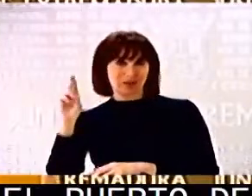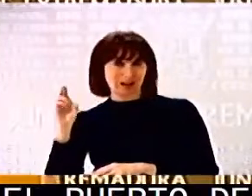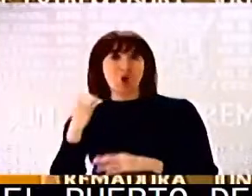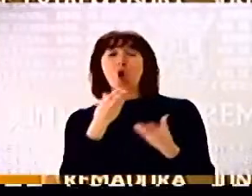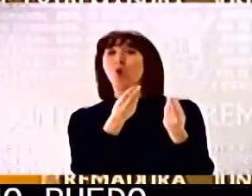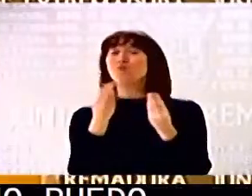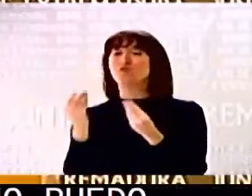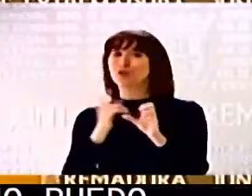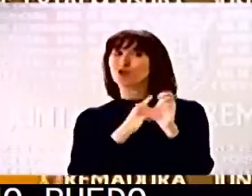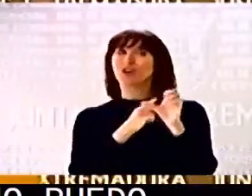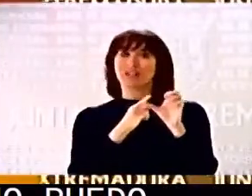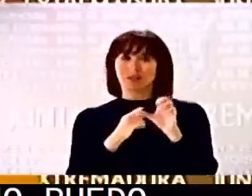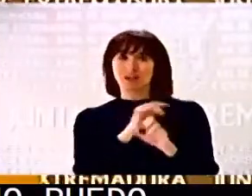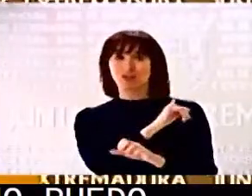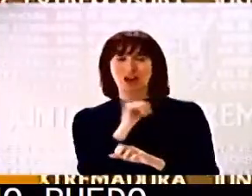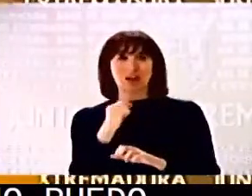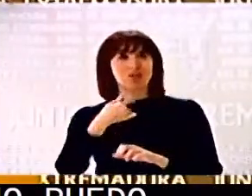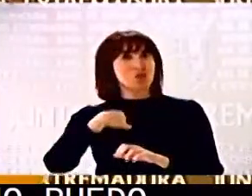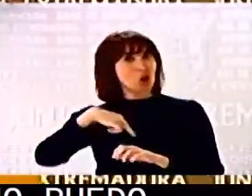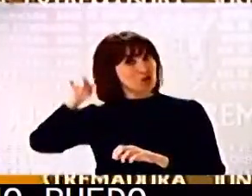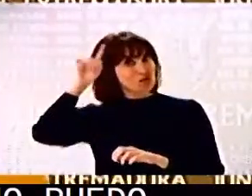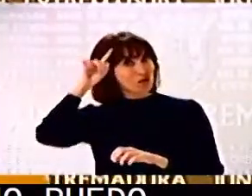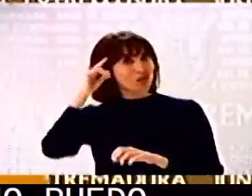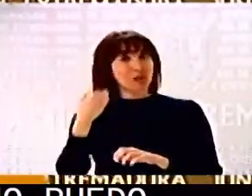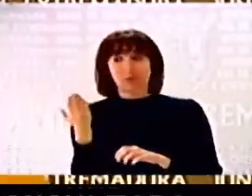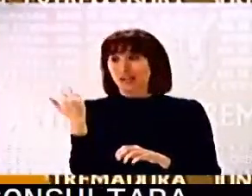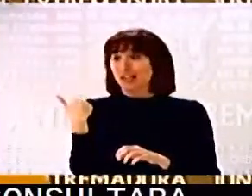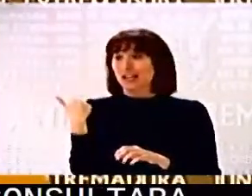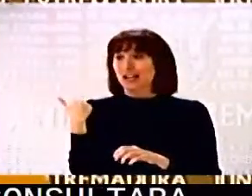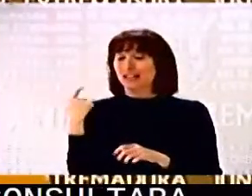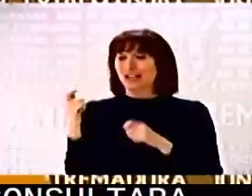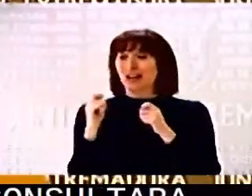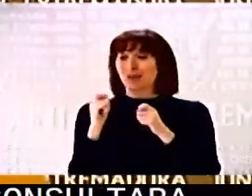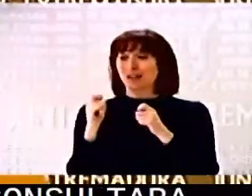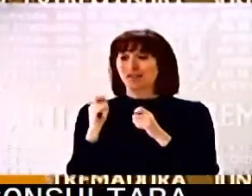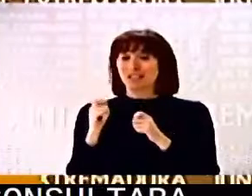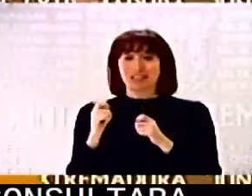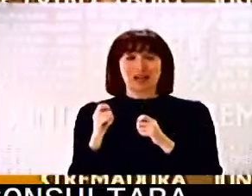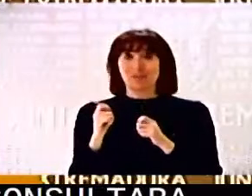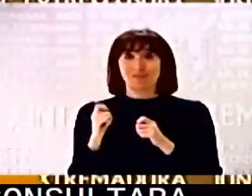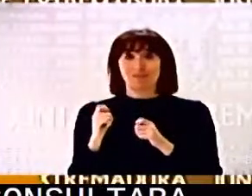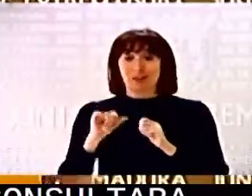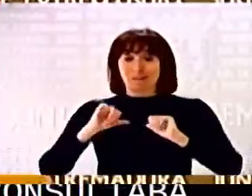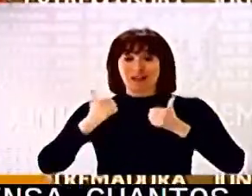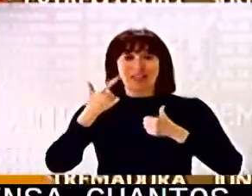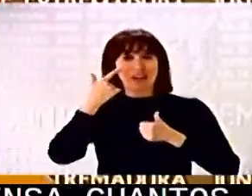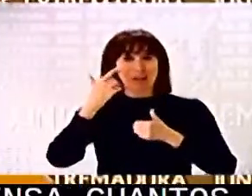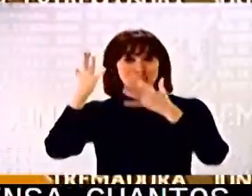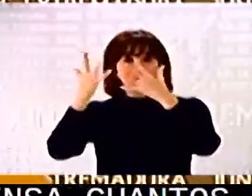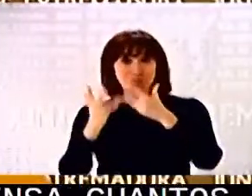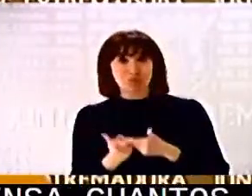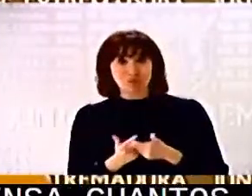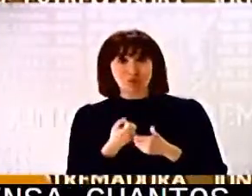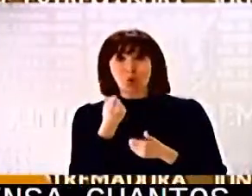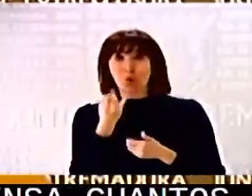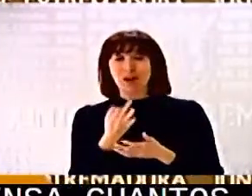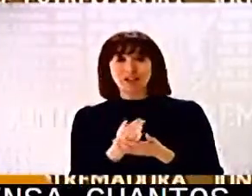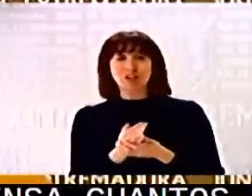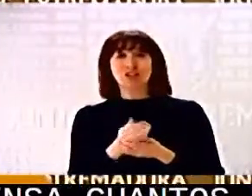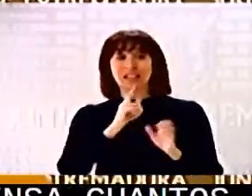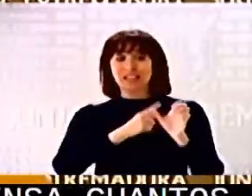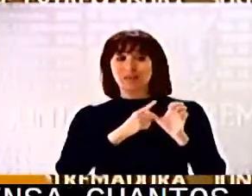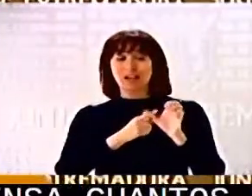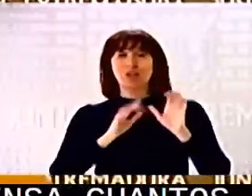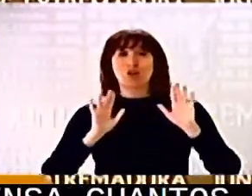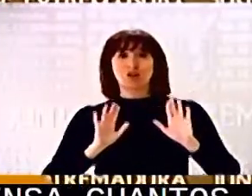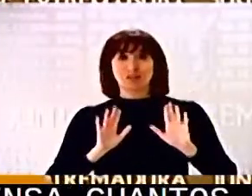decirle todavía en este momento, y lo consultaba justo antes de empezar la rueda de prensa, cuántos en concreto son extremeños, pero ha